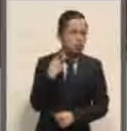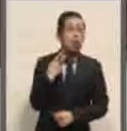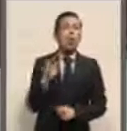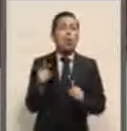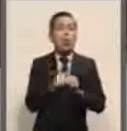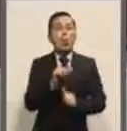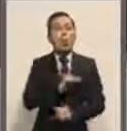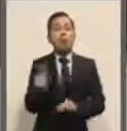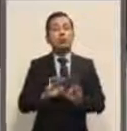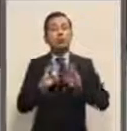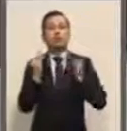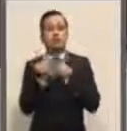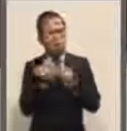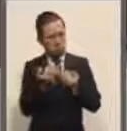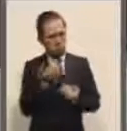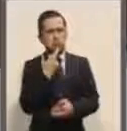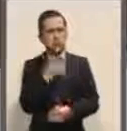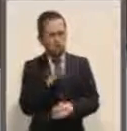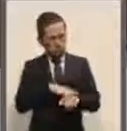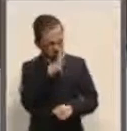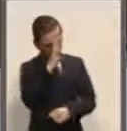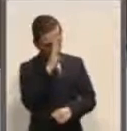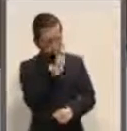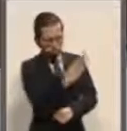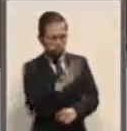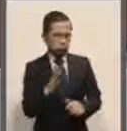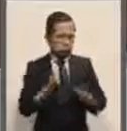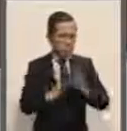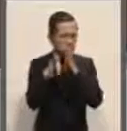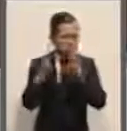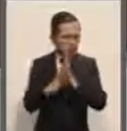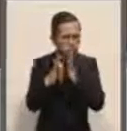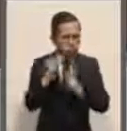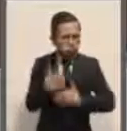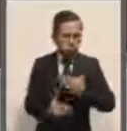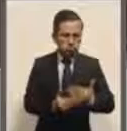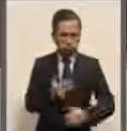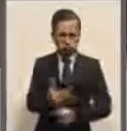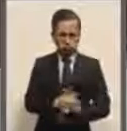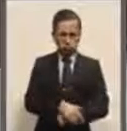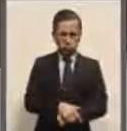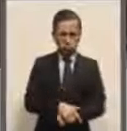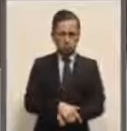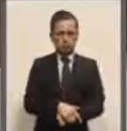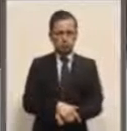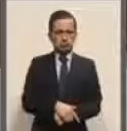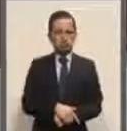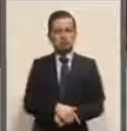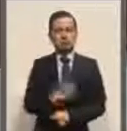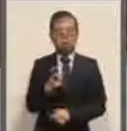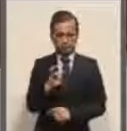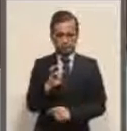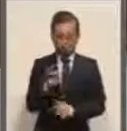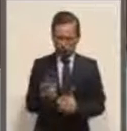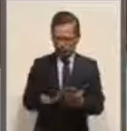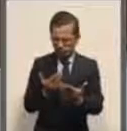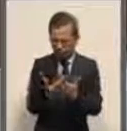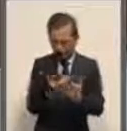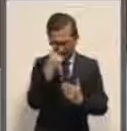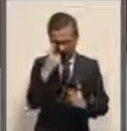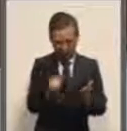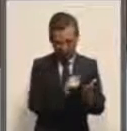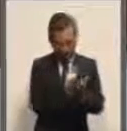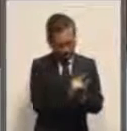de métodos más directos y de participación activa. La presente propuesta de ley se